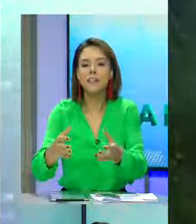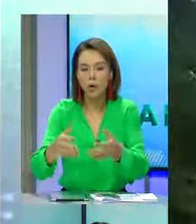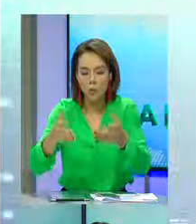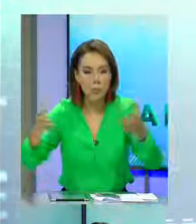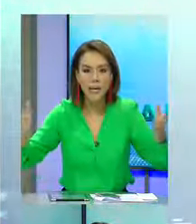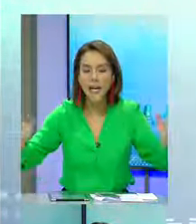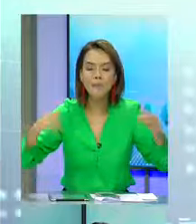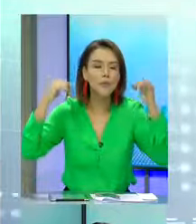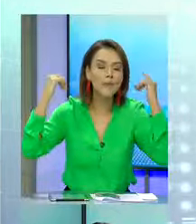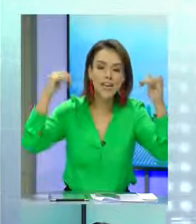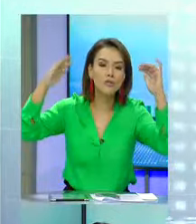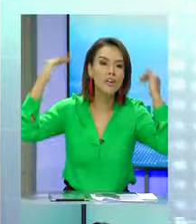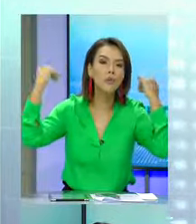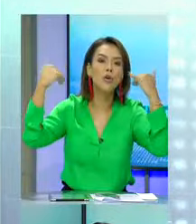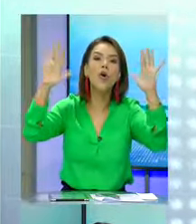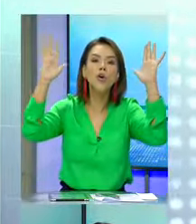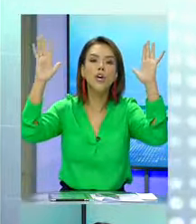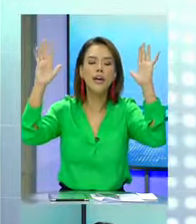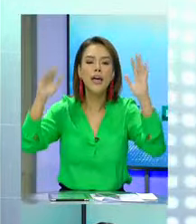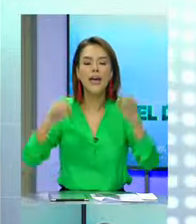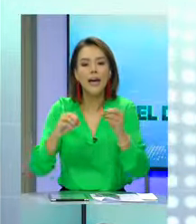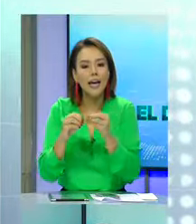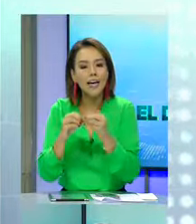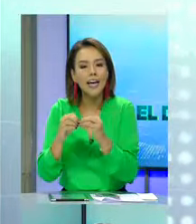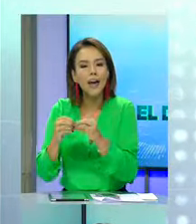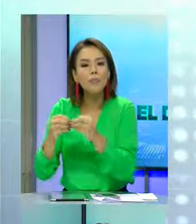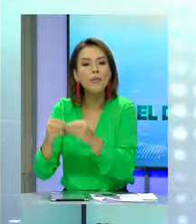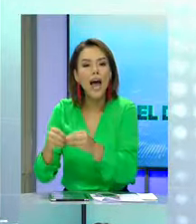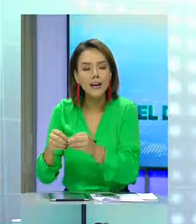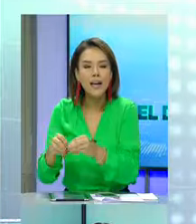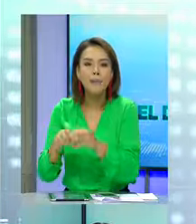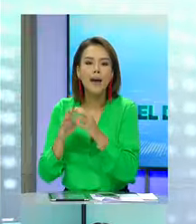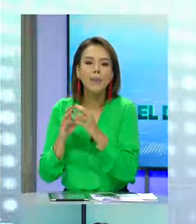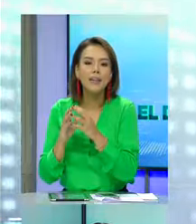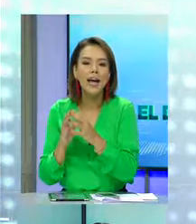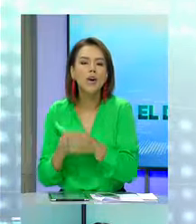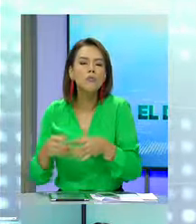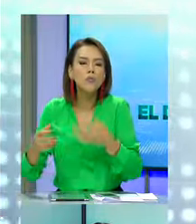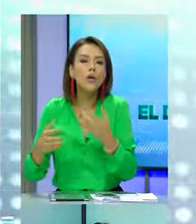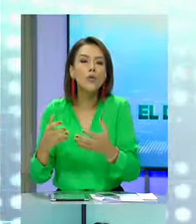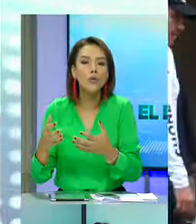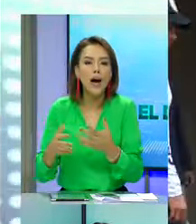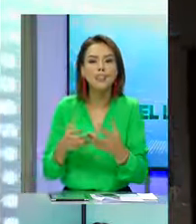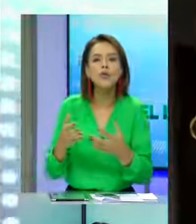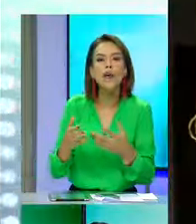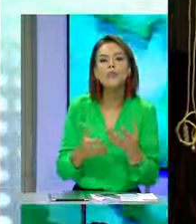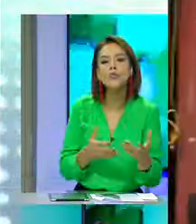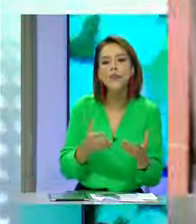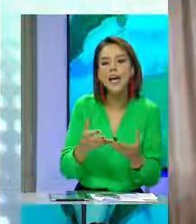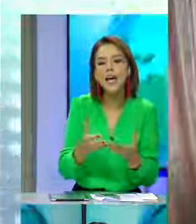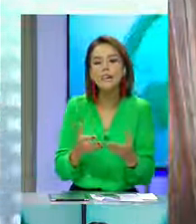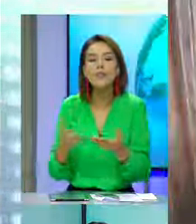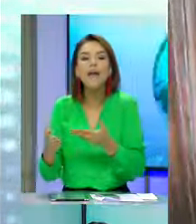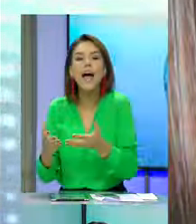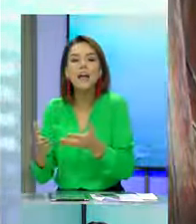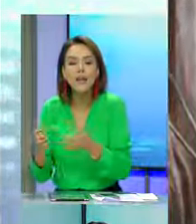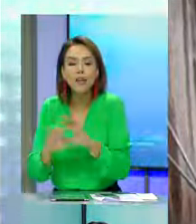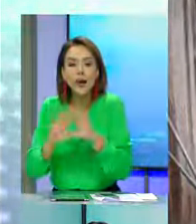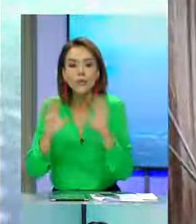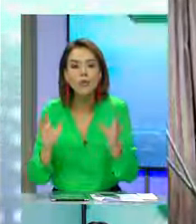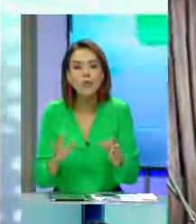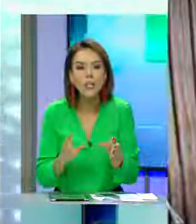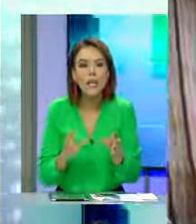como por ejemplo, pienso, se me ocurre crear un plan para brindar como un seguro, asegurar sus bienes, asegurar